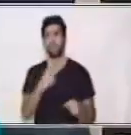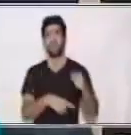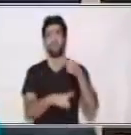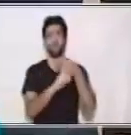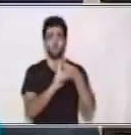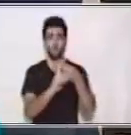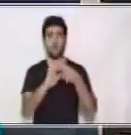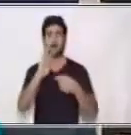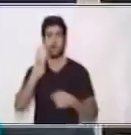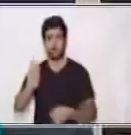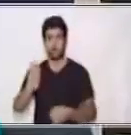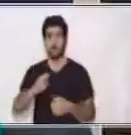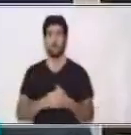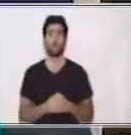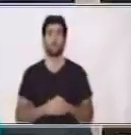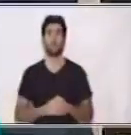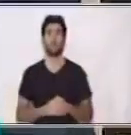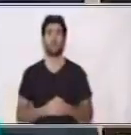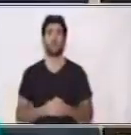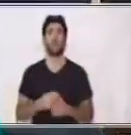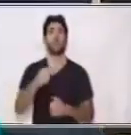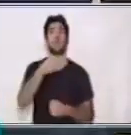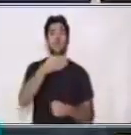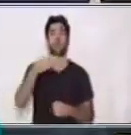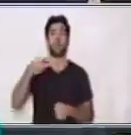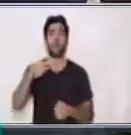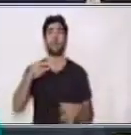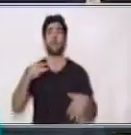más 3 va a ser igual